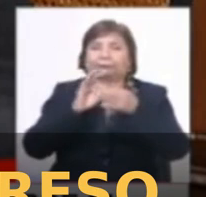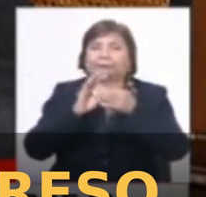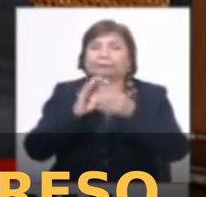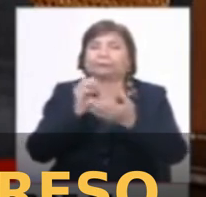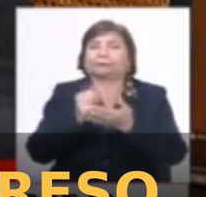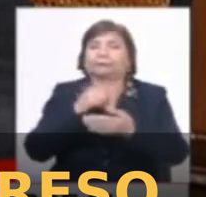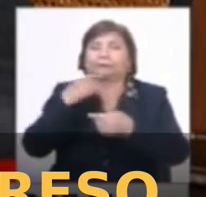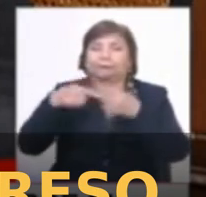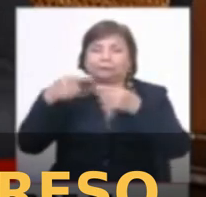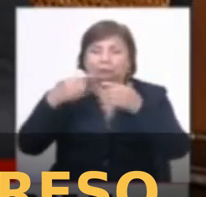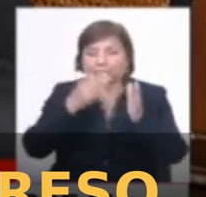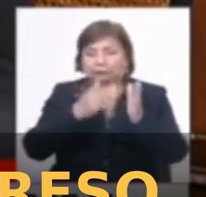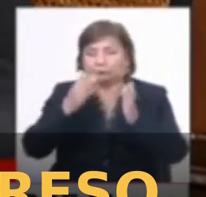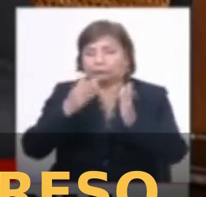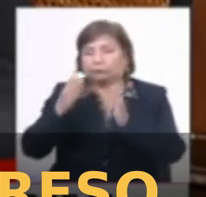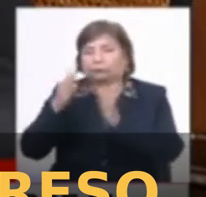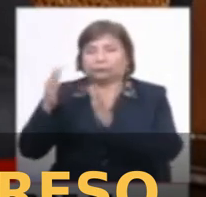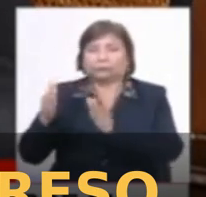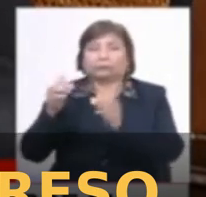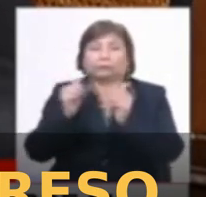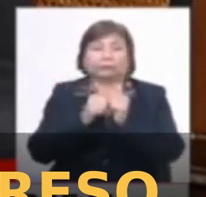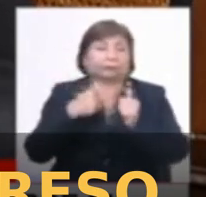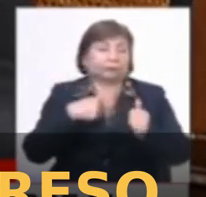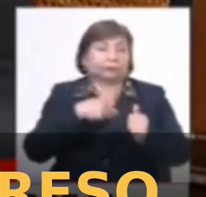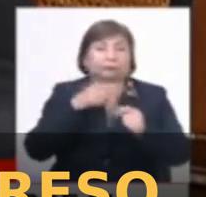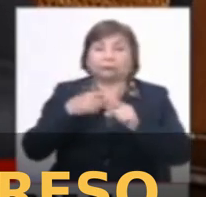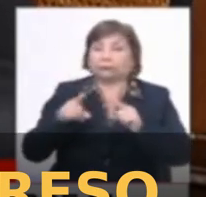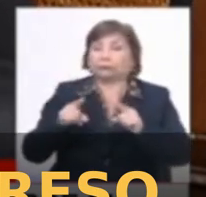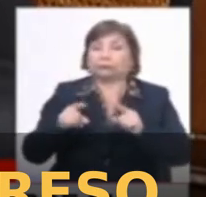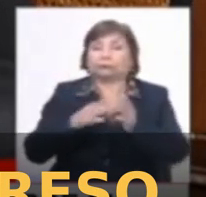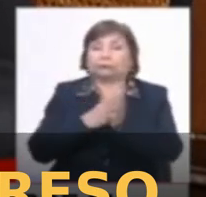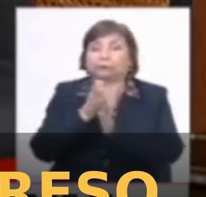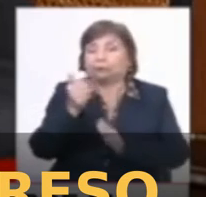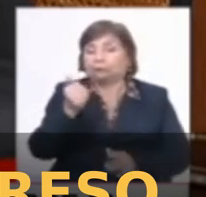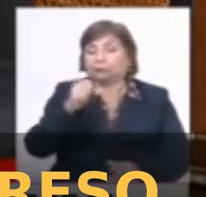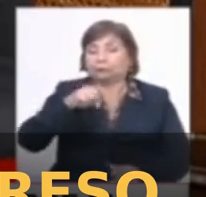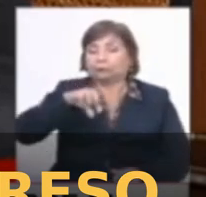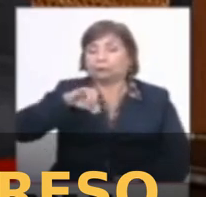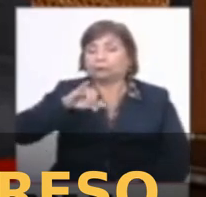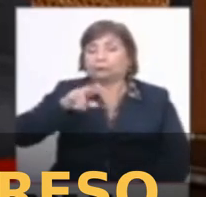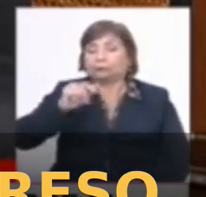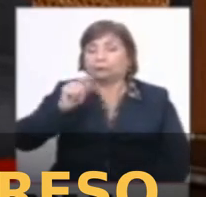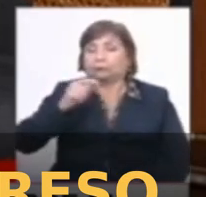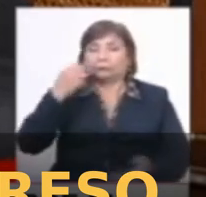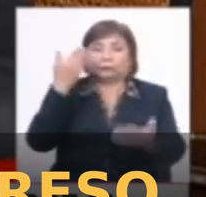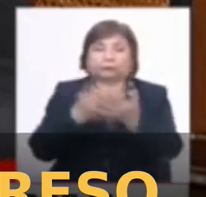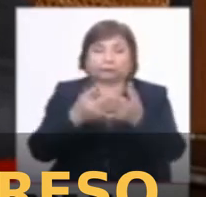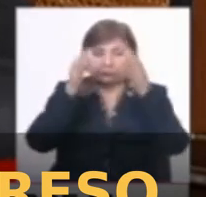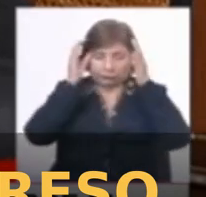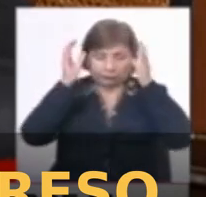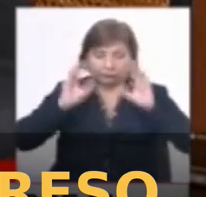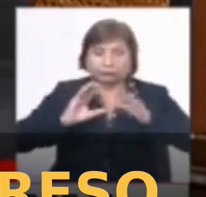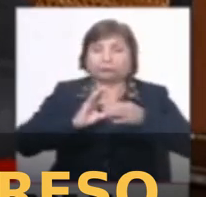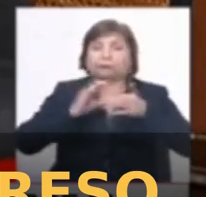durante todas las etapas. O sea, eso que nosotros diferenciamos, aspirante, cuando se llega al acuerdo de